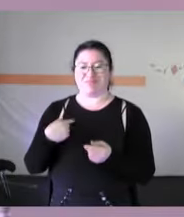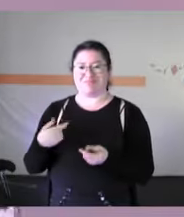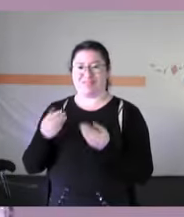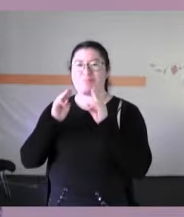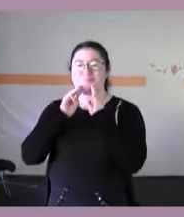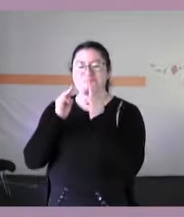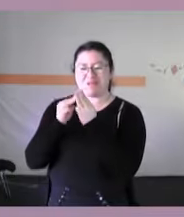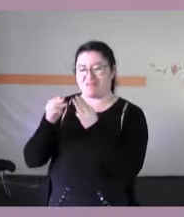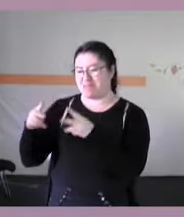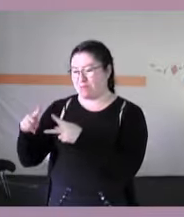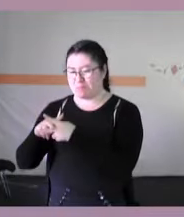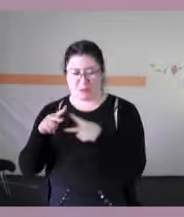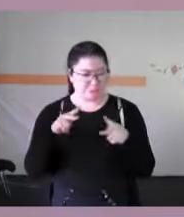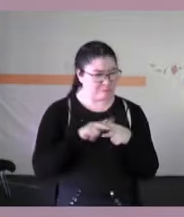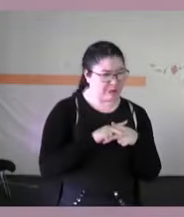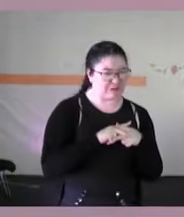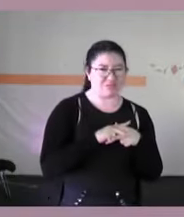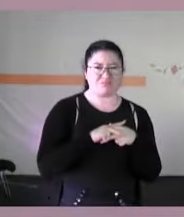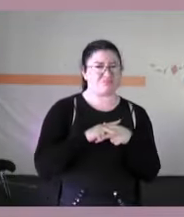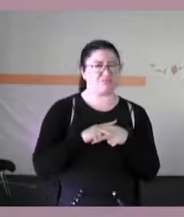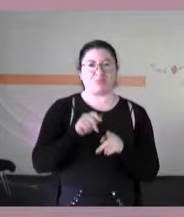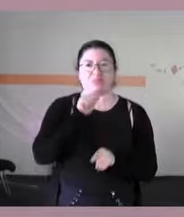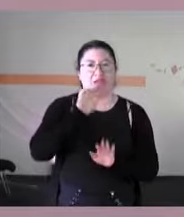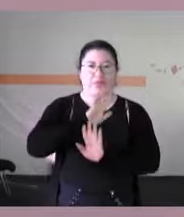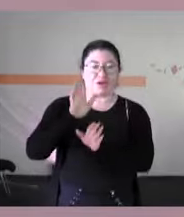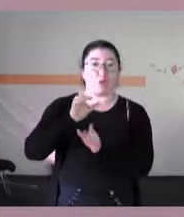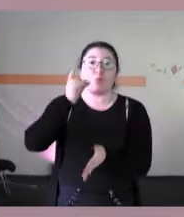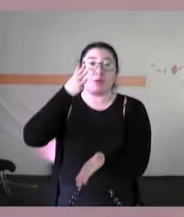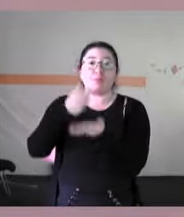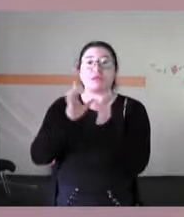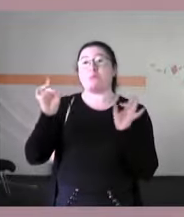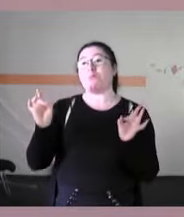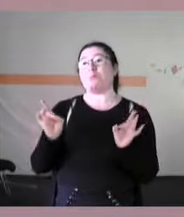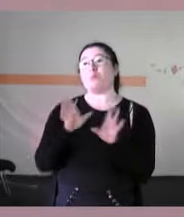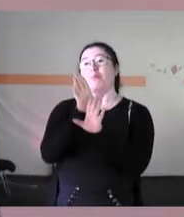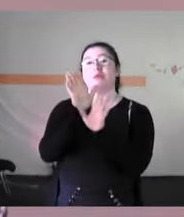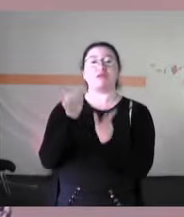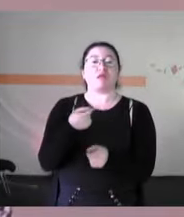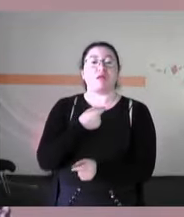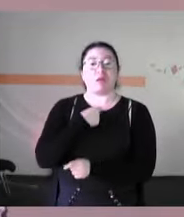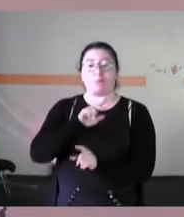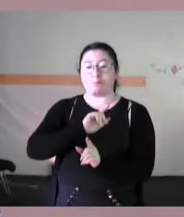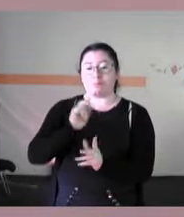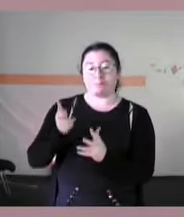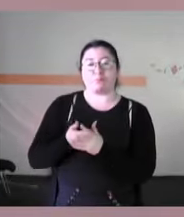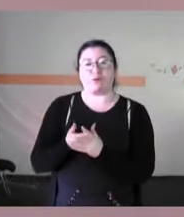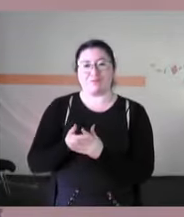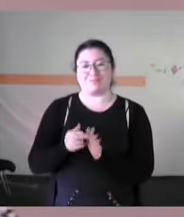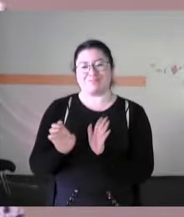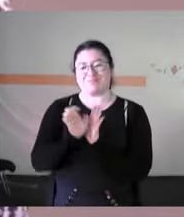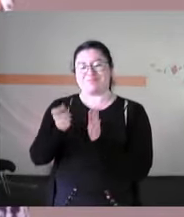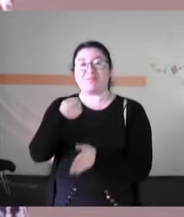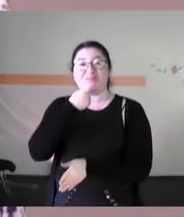narcos, no. No. Niñas que vuelven de la escuela. Niñas